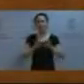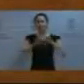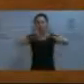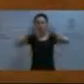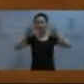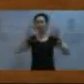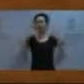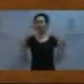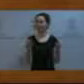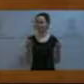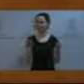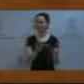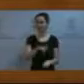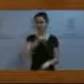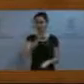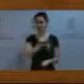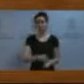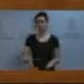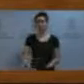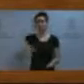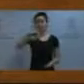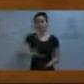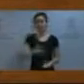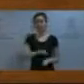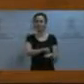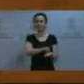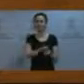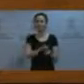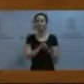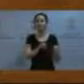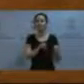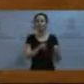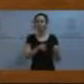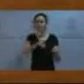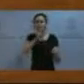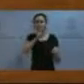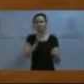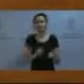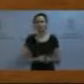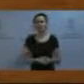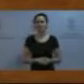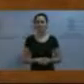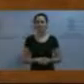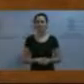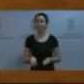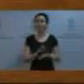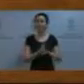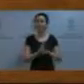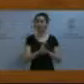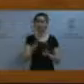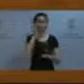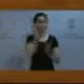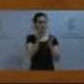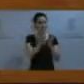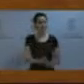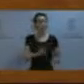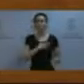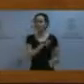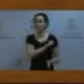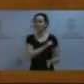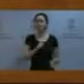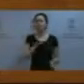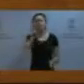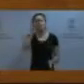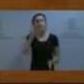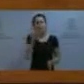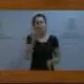dudas sobre este importante servicio que atraviesa serias dificultades. Consejera, me gustaría saber si ustedes,